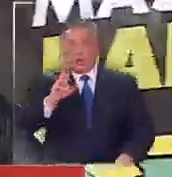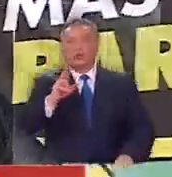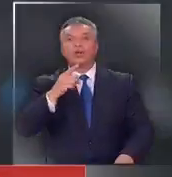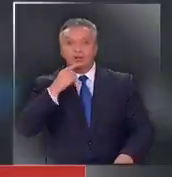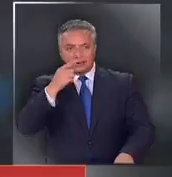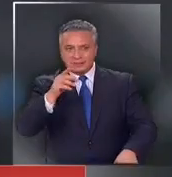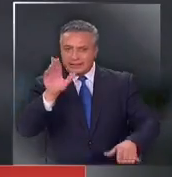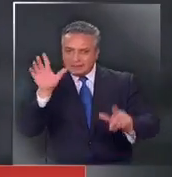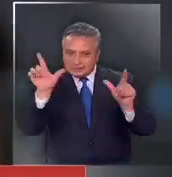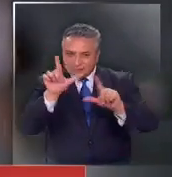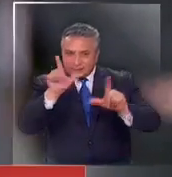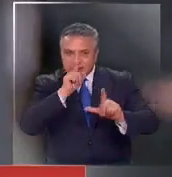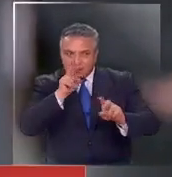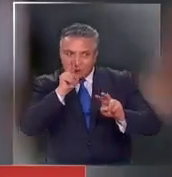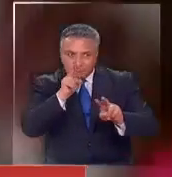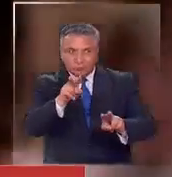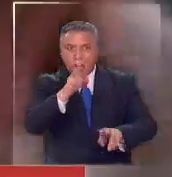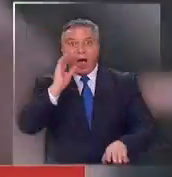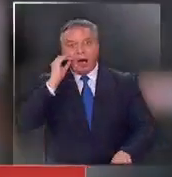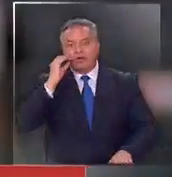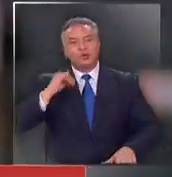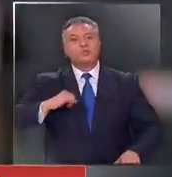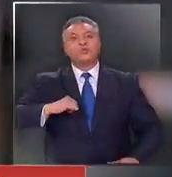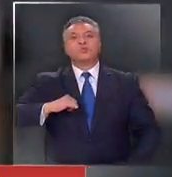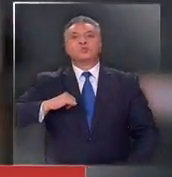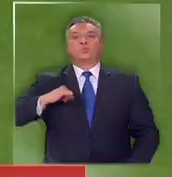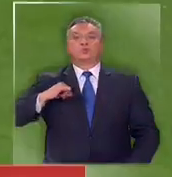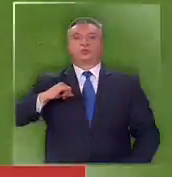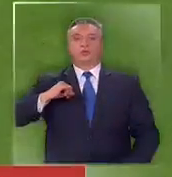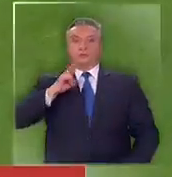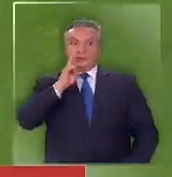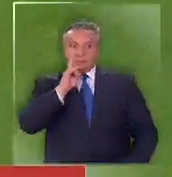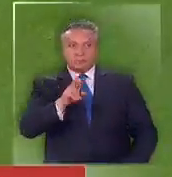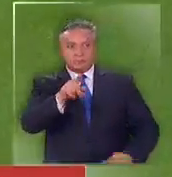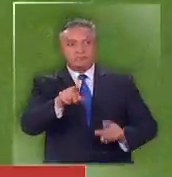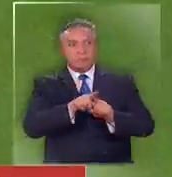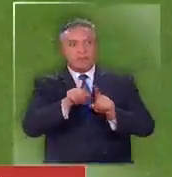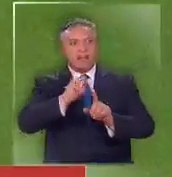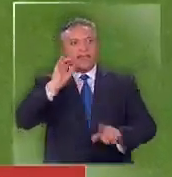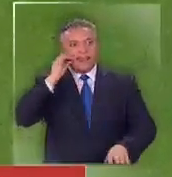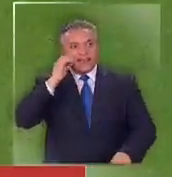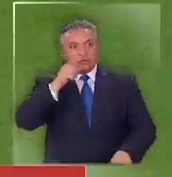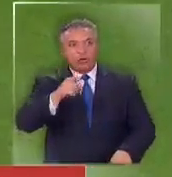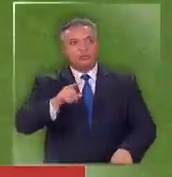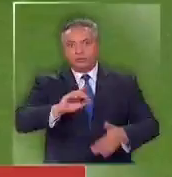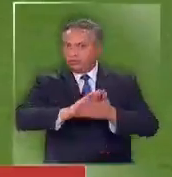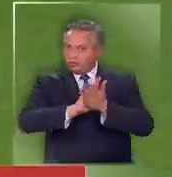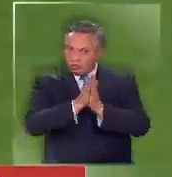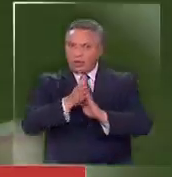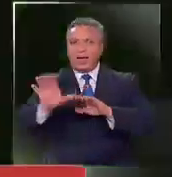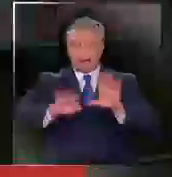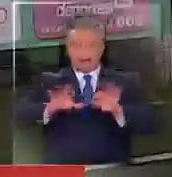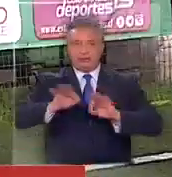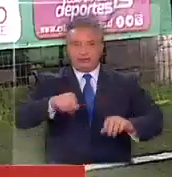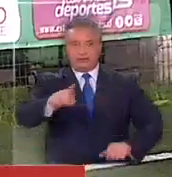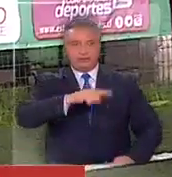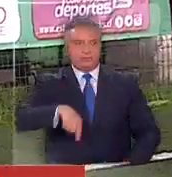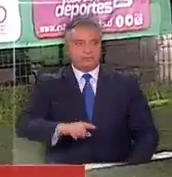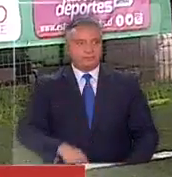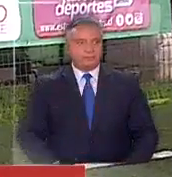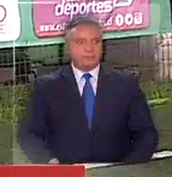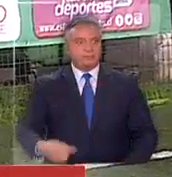televisor. Abuelos orgullosos que siempre confiaron no solo en su nieto, sino en toda la selección. No, yo le